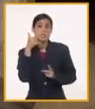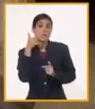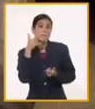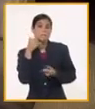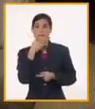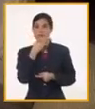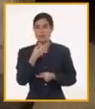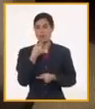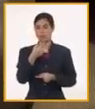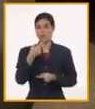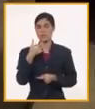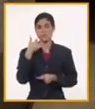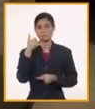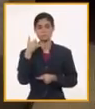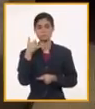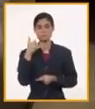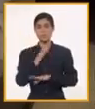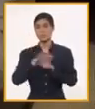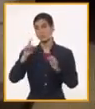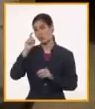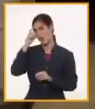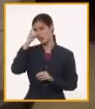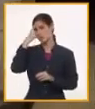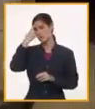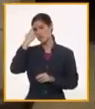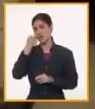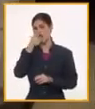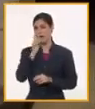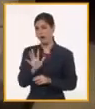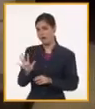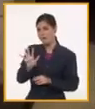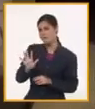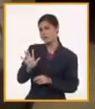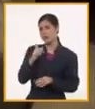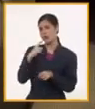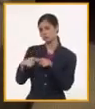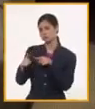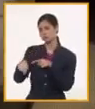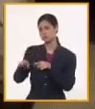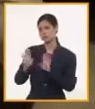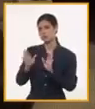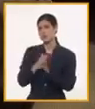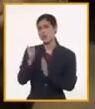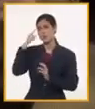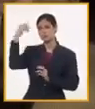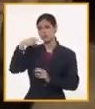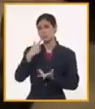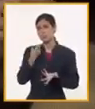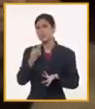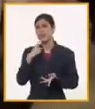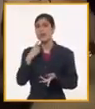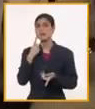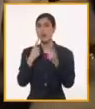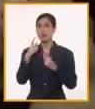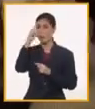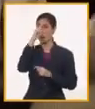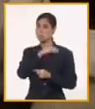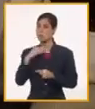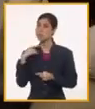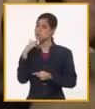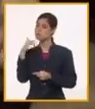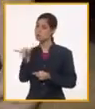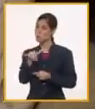plantea, bueno, ya el Che estaba allá, etcétera. El Che yo sabía que el Che estaba y algunos de los médicos yo inclusive